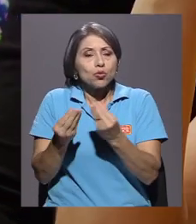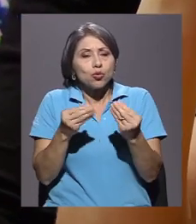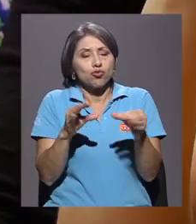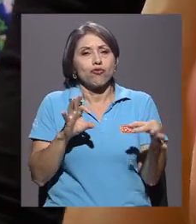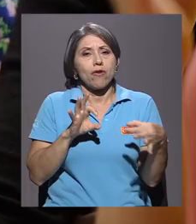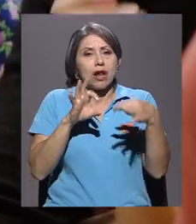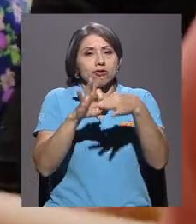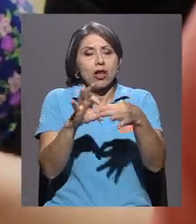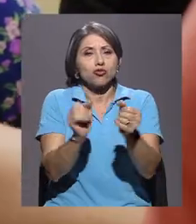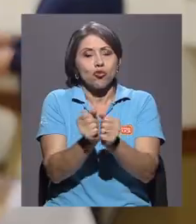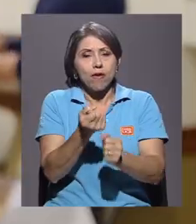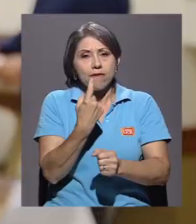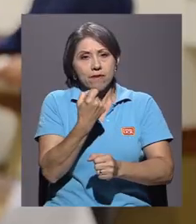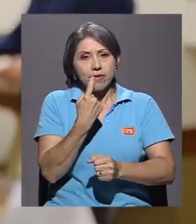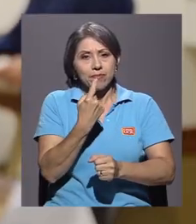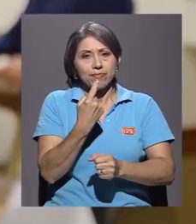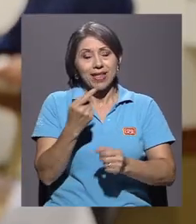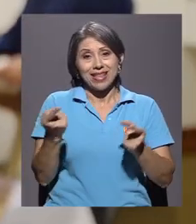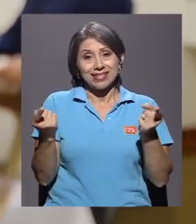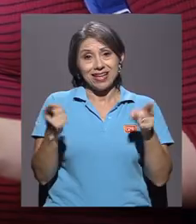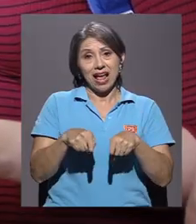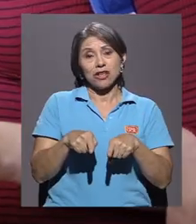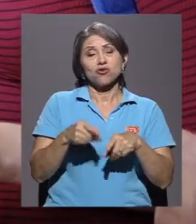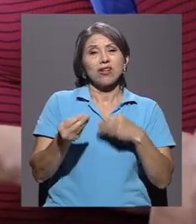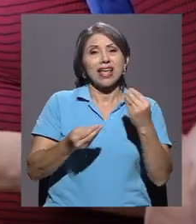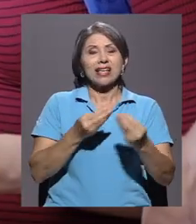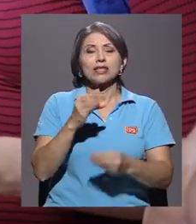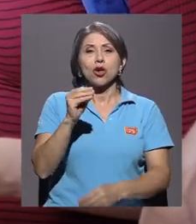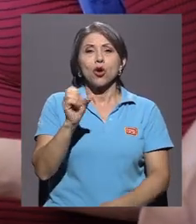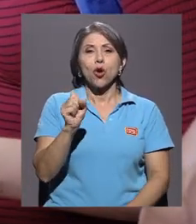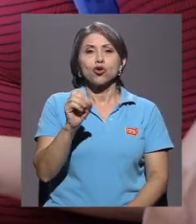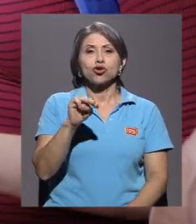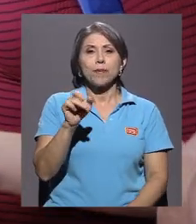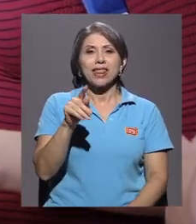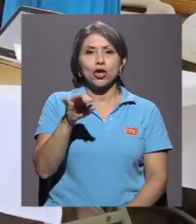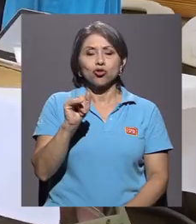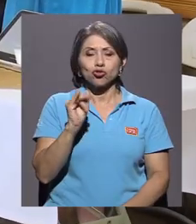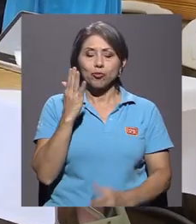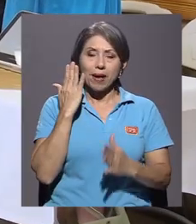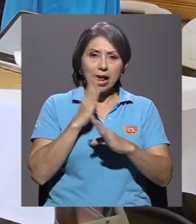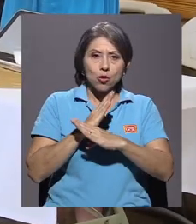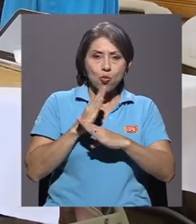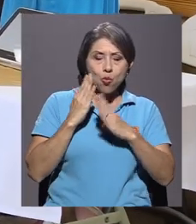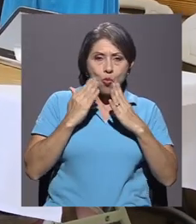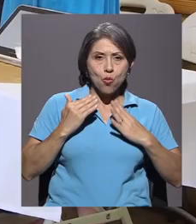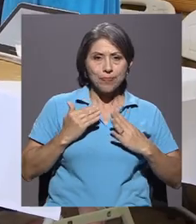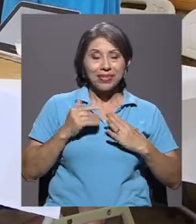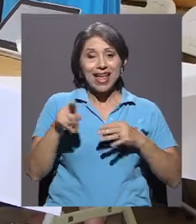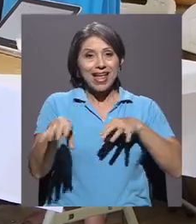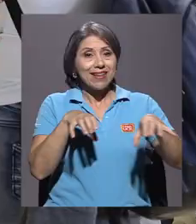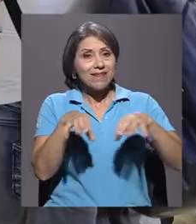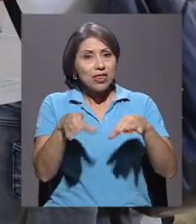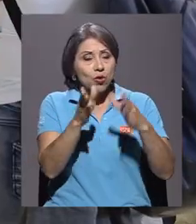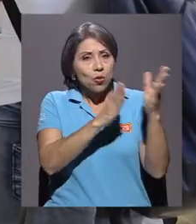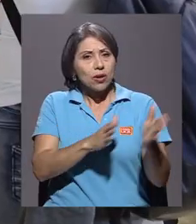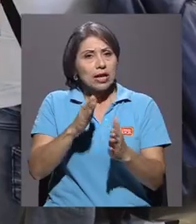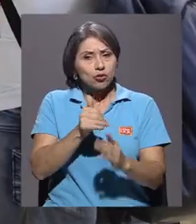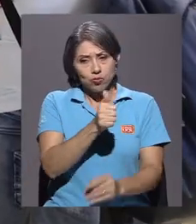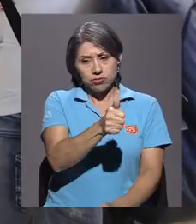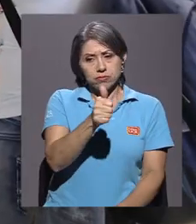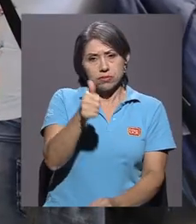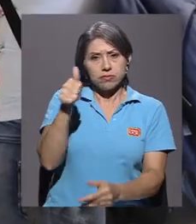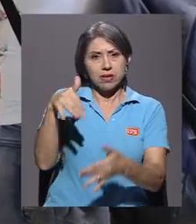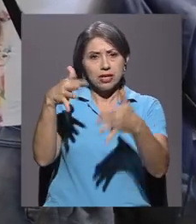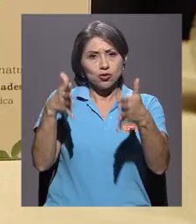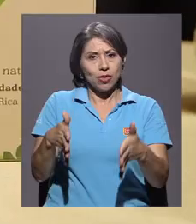área farmacéutica. En este caso, la mayoría son cosméticos. El evento fue organizado por los mismos estudiantes, quienes